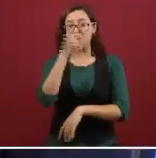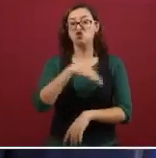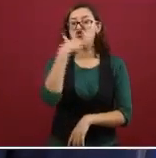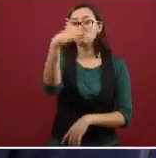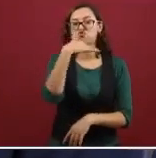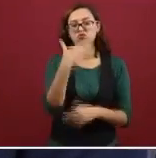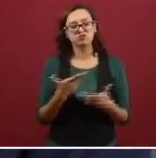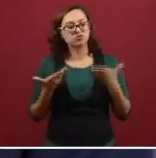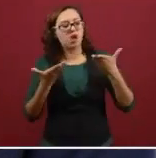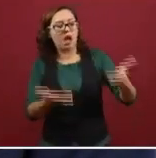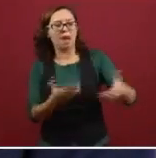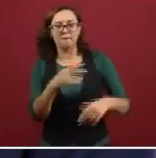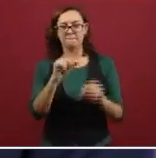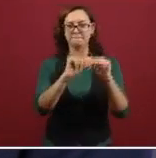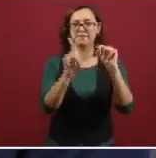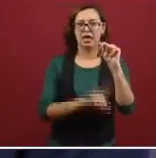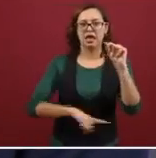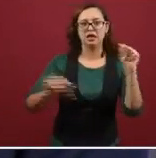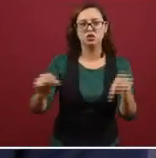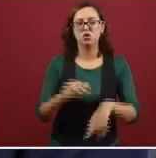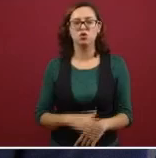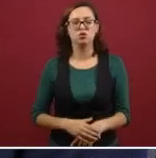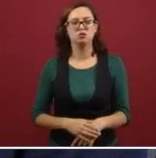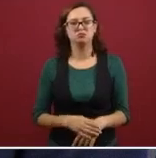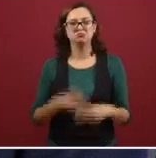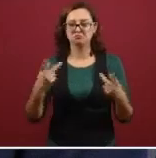de las extravagancias.